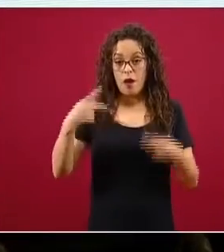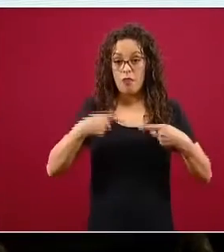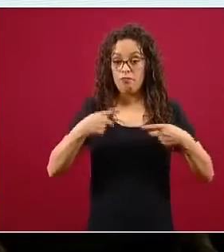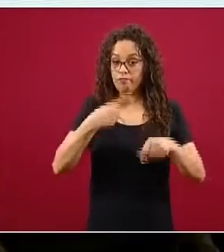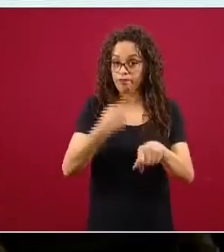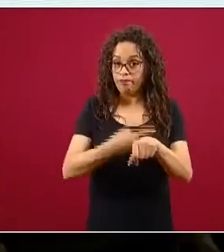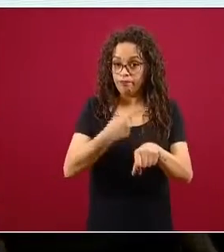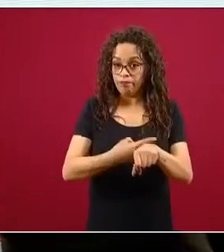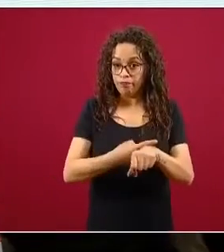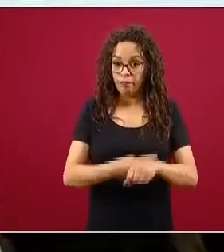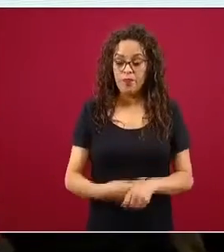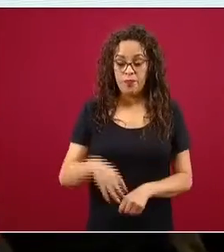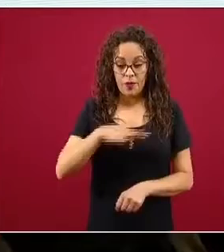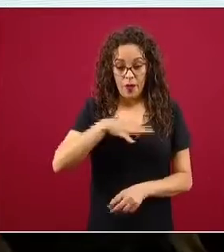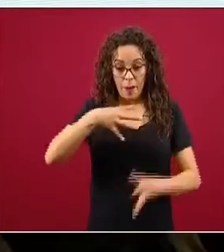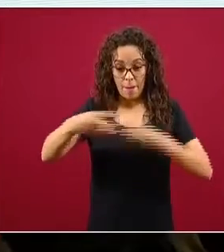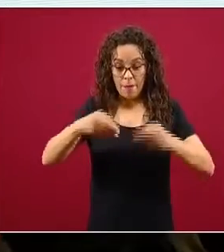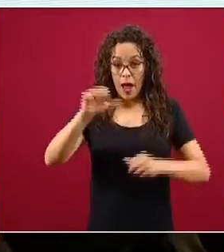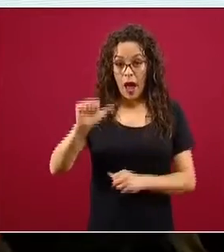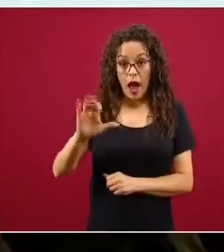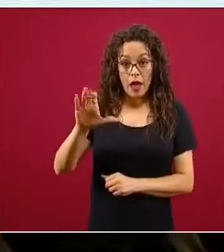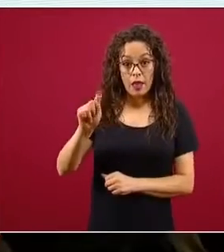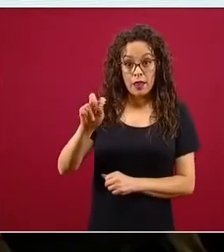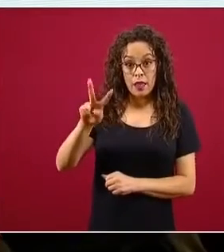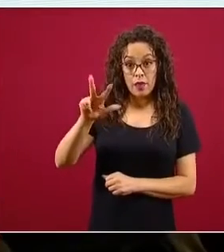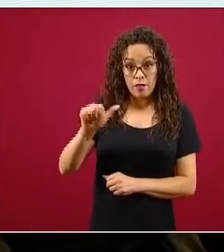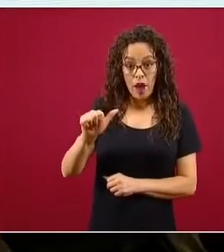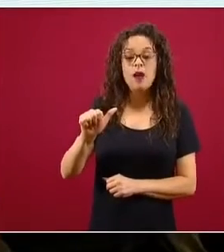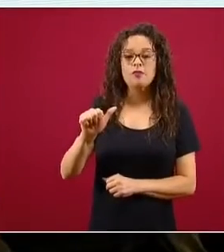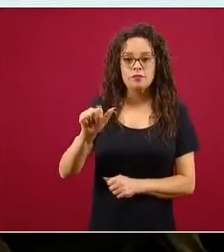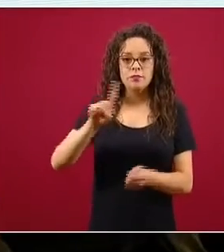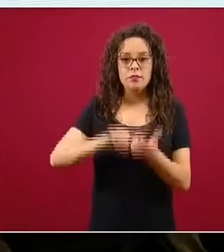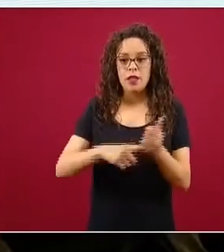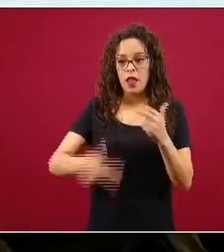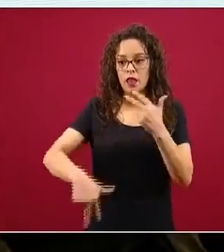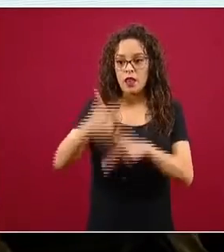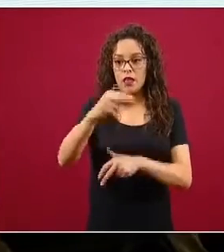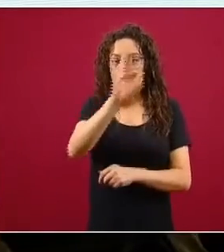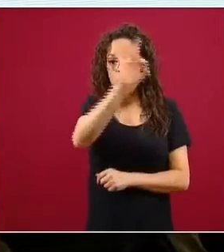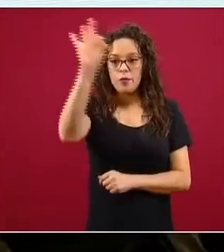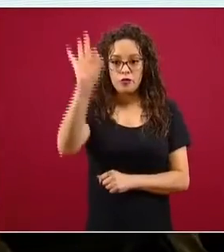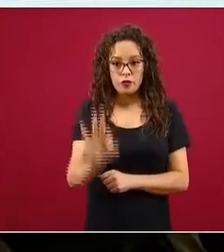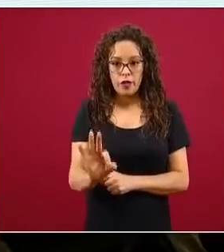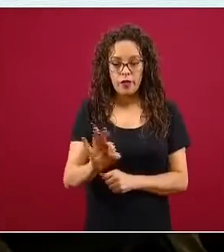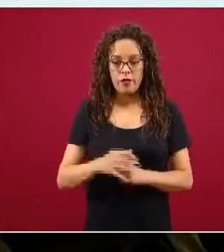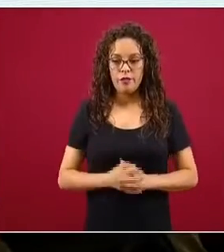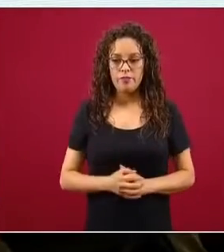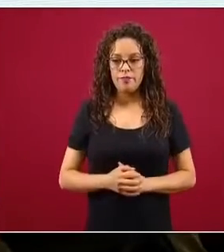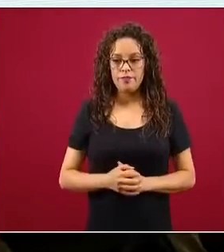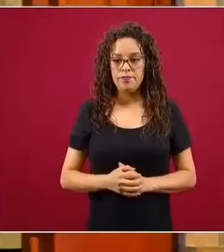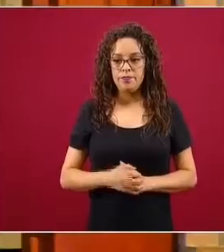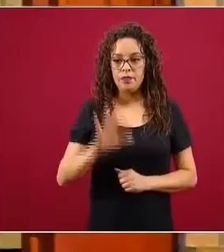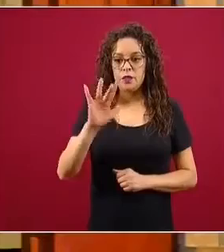epidemia activa solamente representan el 13% de este gran total, que son